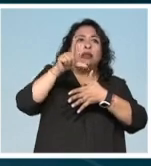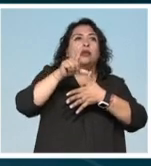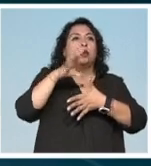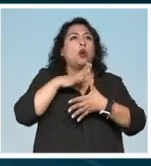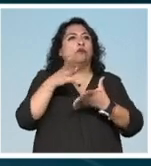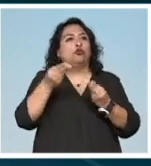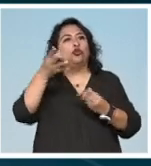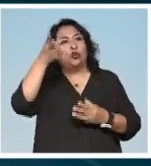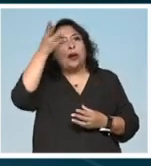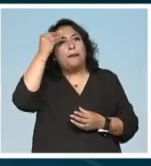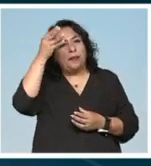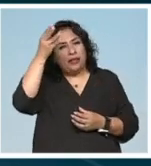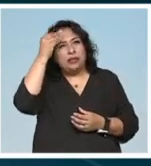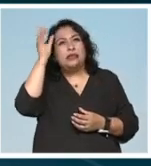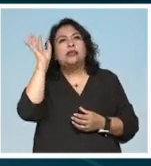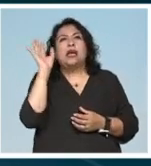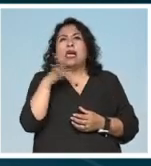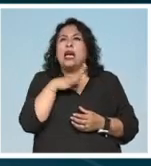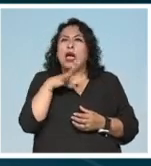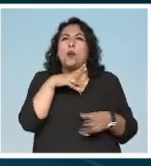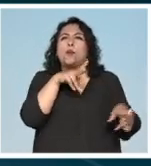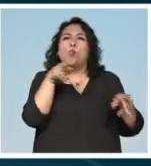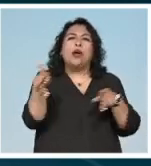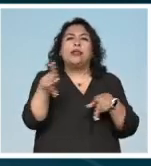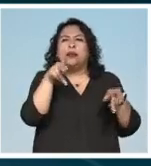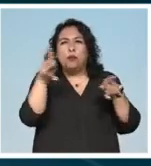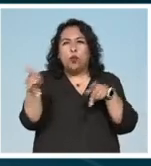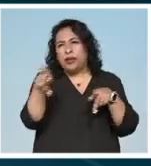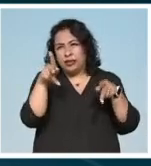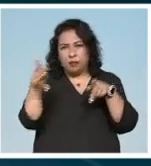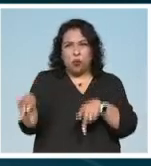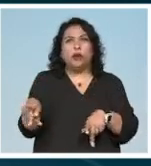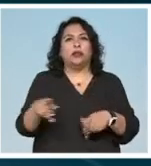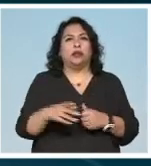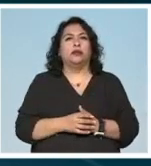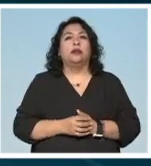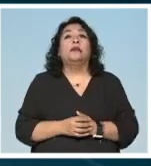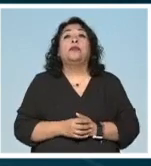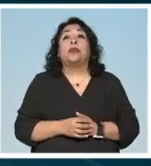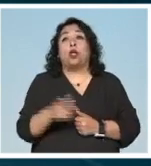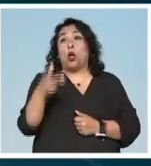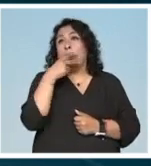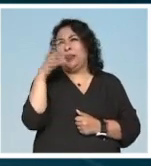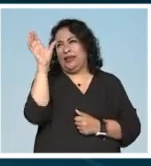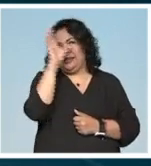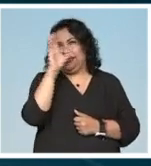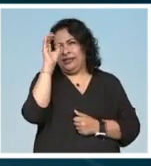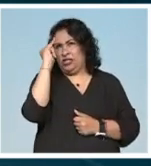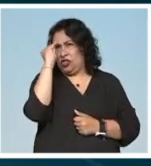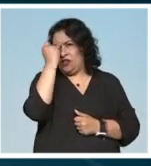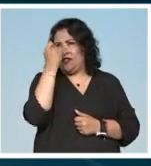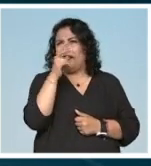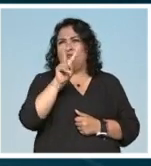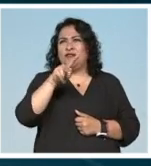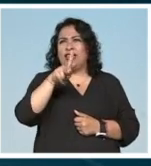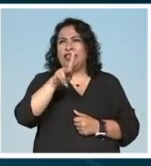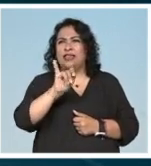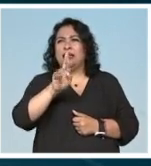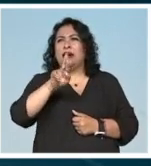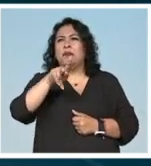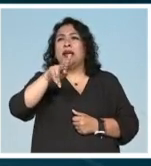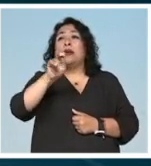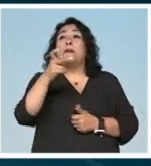hemos aprendido y con el que tantos puentes hemos creado. El científico indio Venki Ramakrishnan, premio